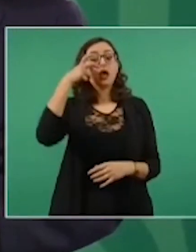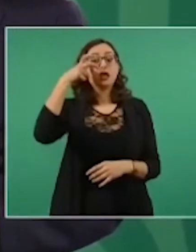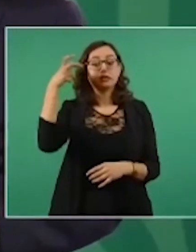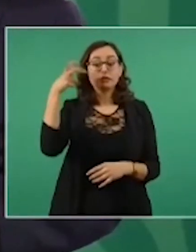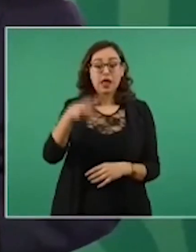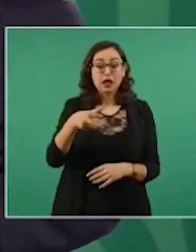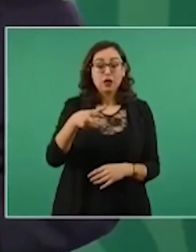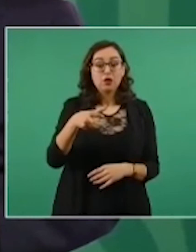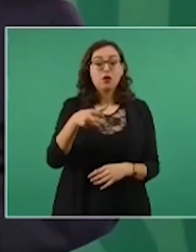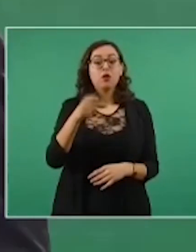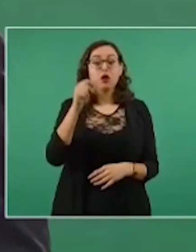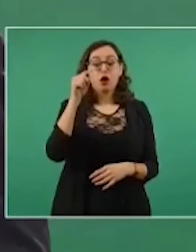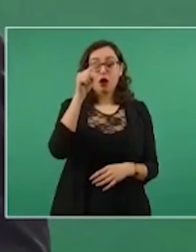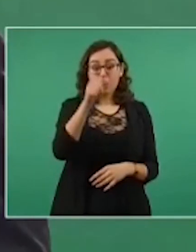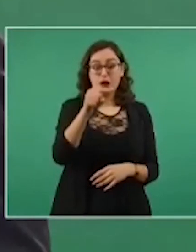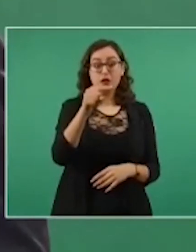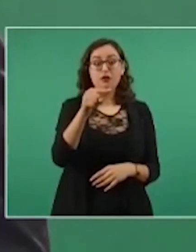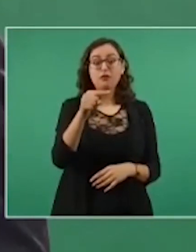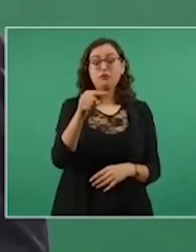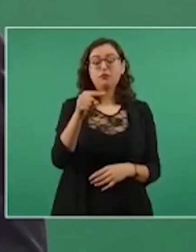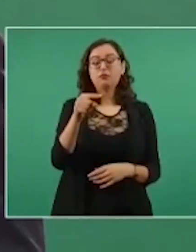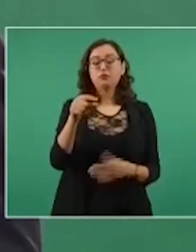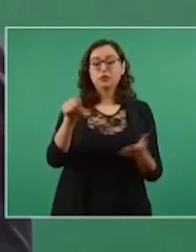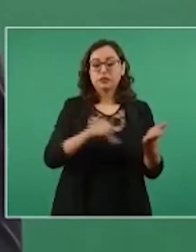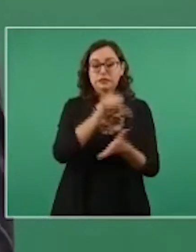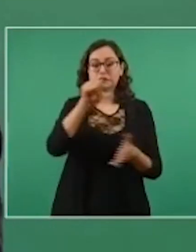sistema, el gobernador Fayad,